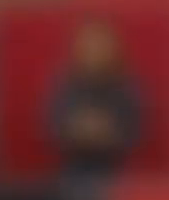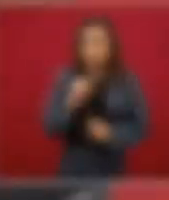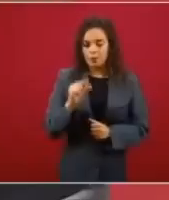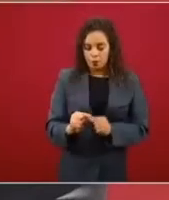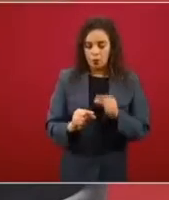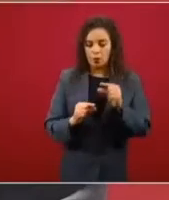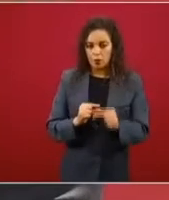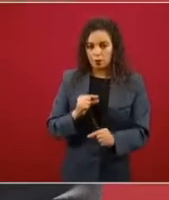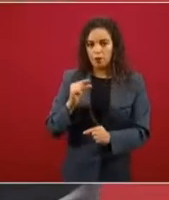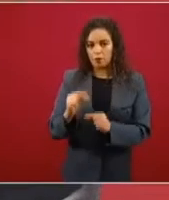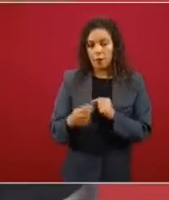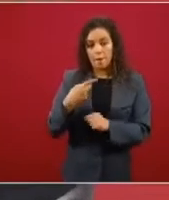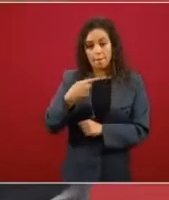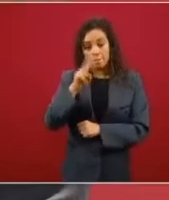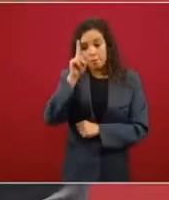con mucho cuidado.